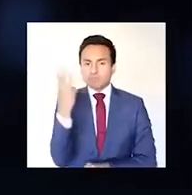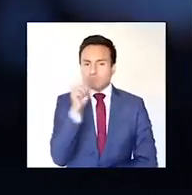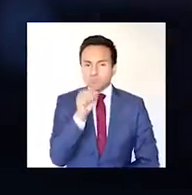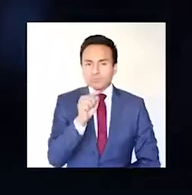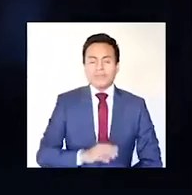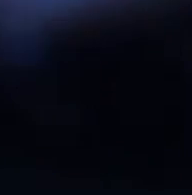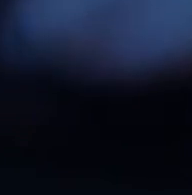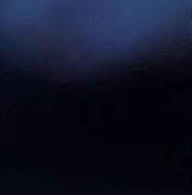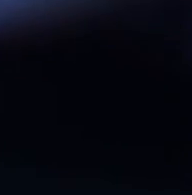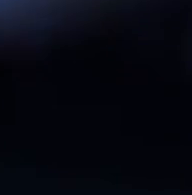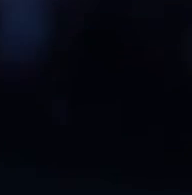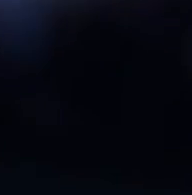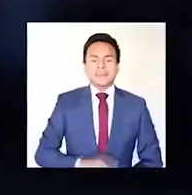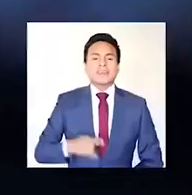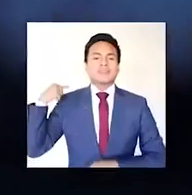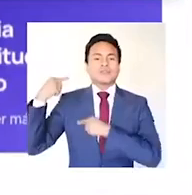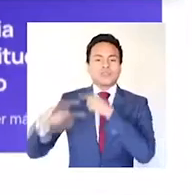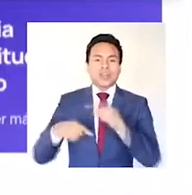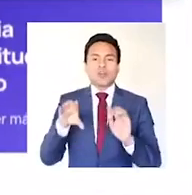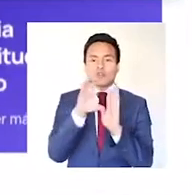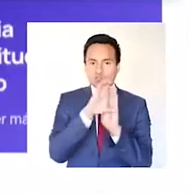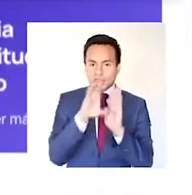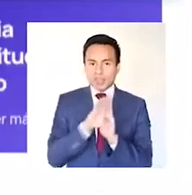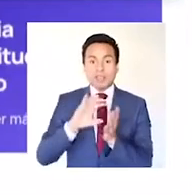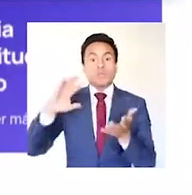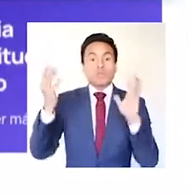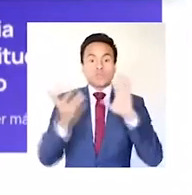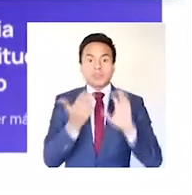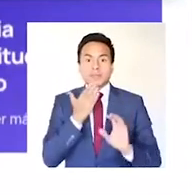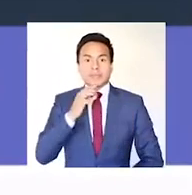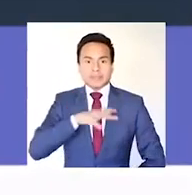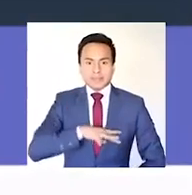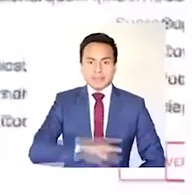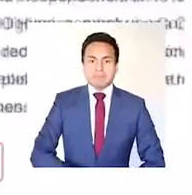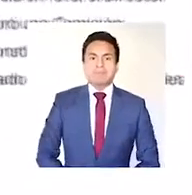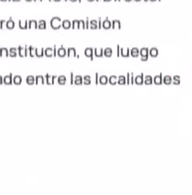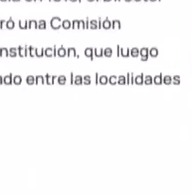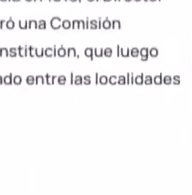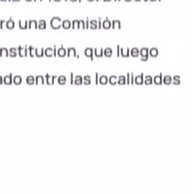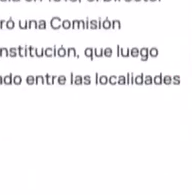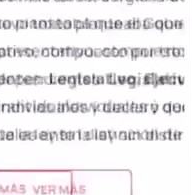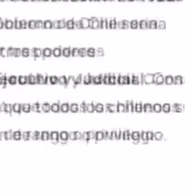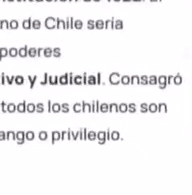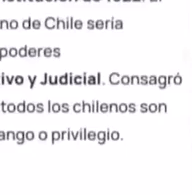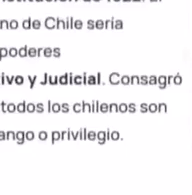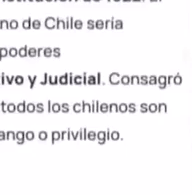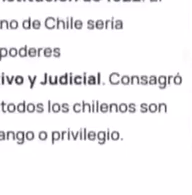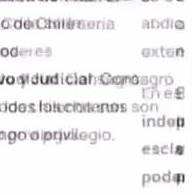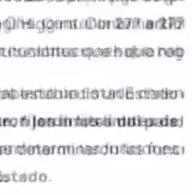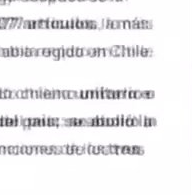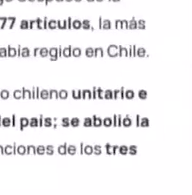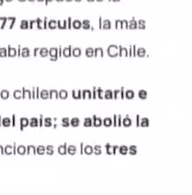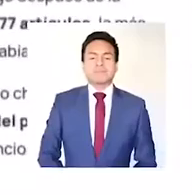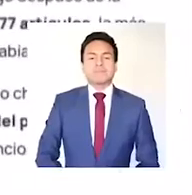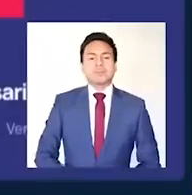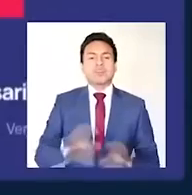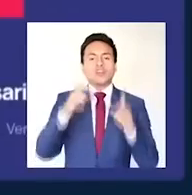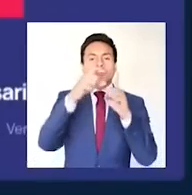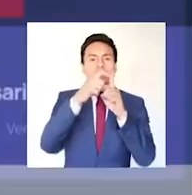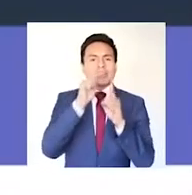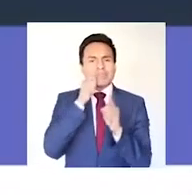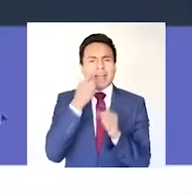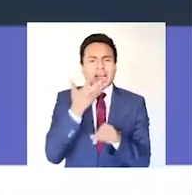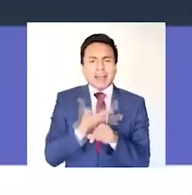y específicamente en el tema de la Constitución. Para la biblioteca es sumamente importante